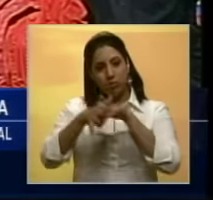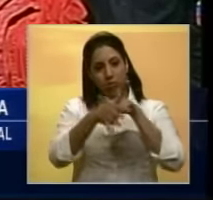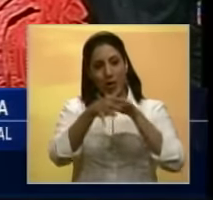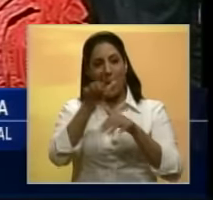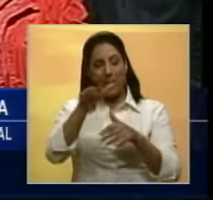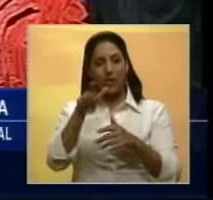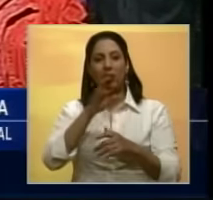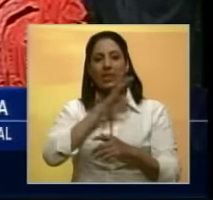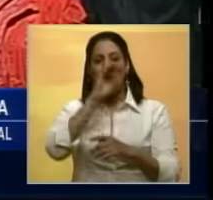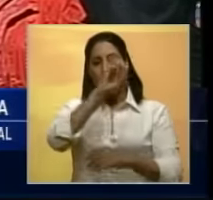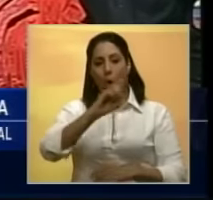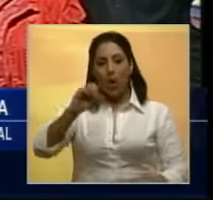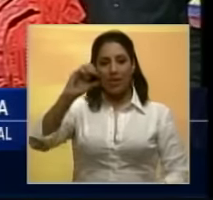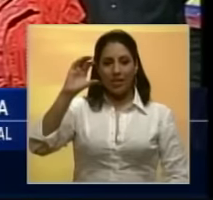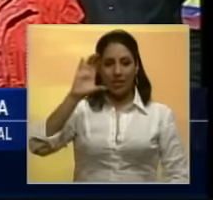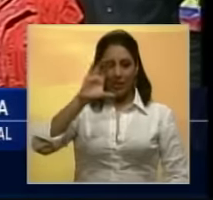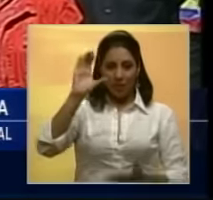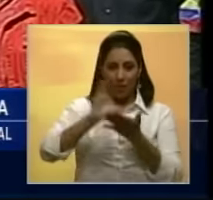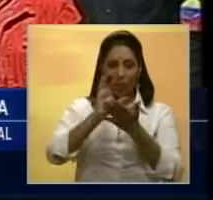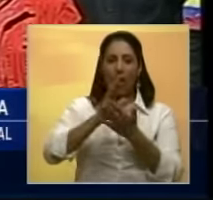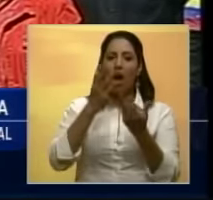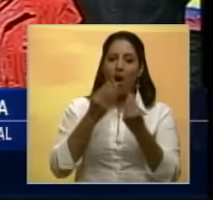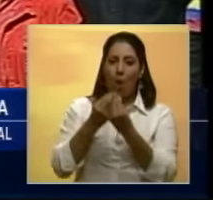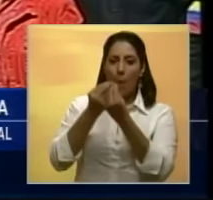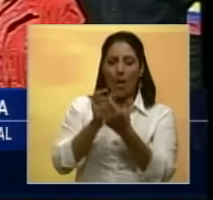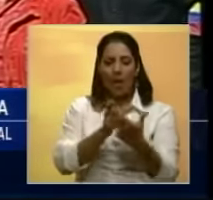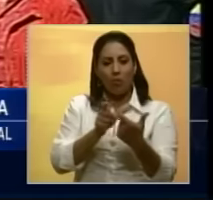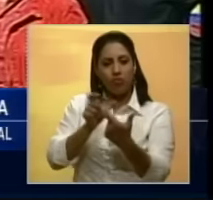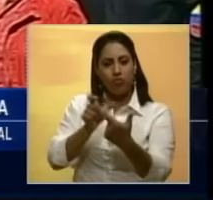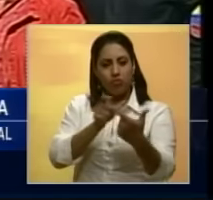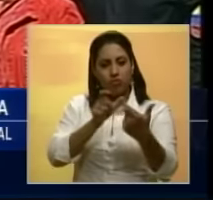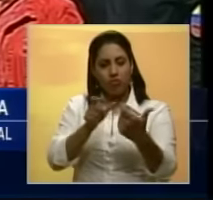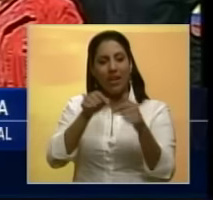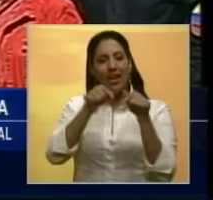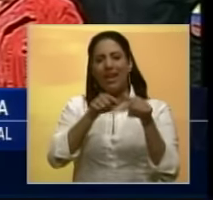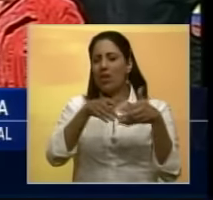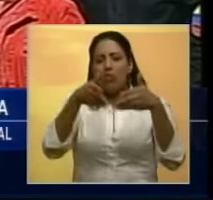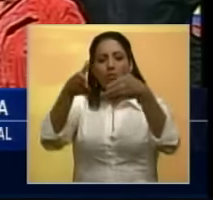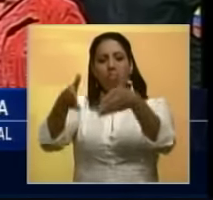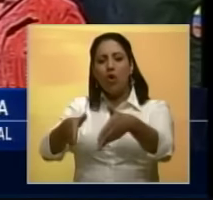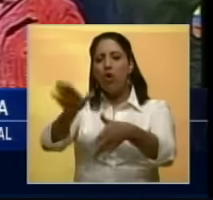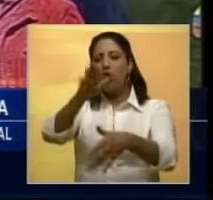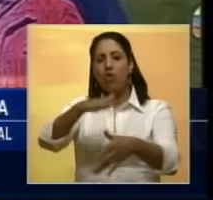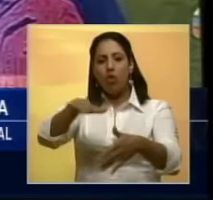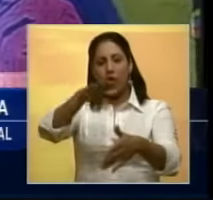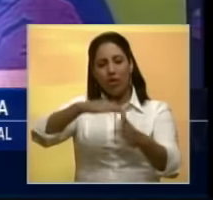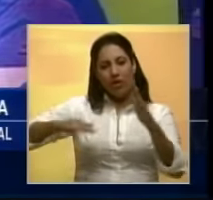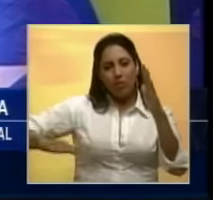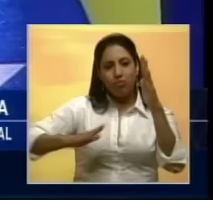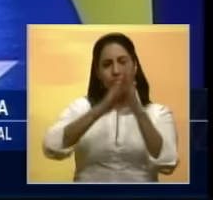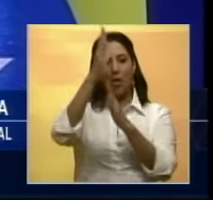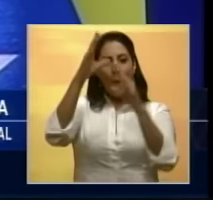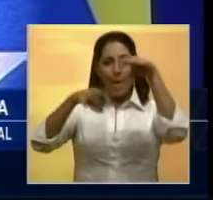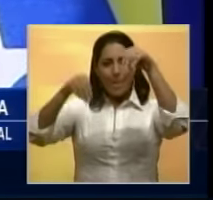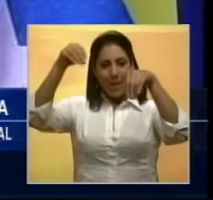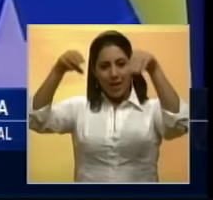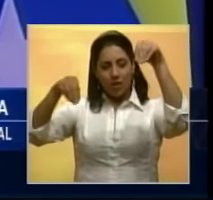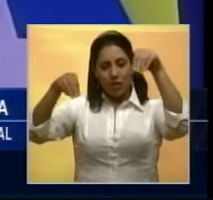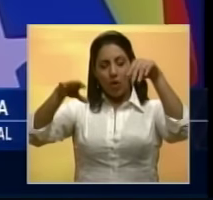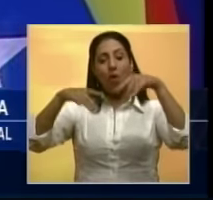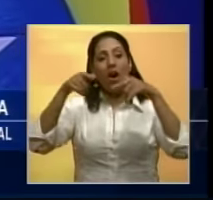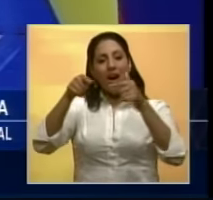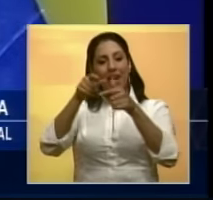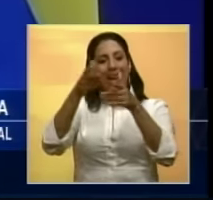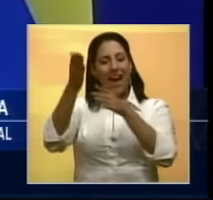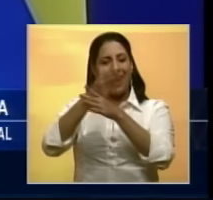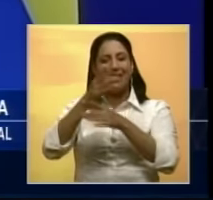funcionarios recorrieron el oeste de la ciudad para acompañar los restos de Fabricio Ojeda, que serán enterrados en el Panteón Nacional,